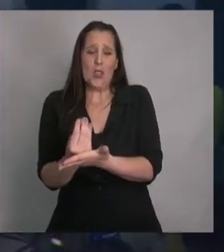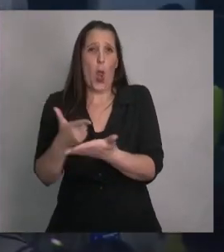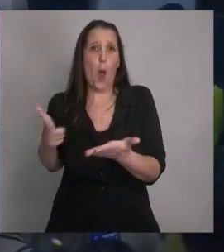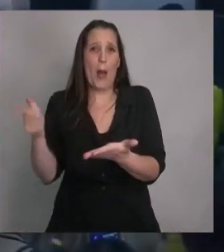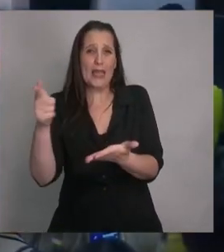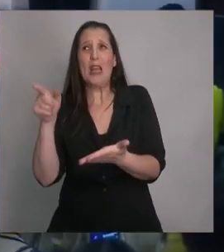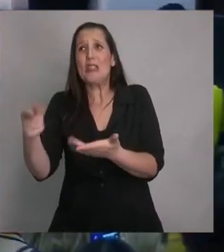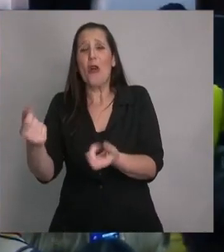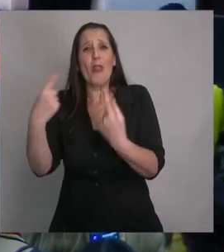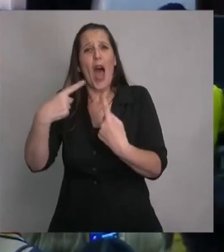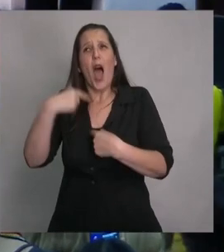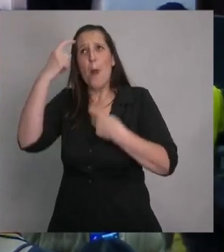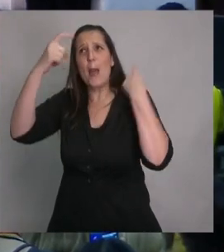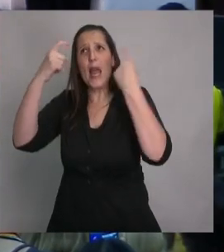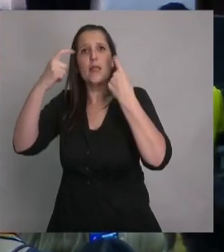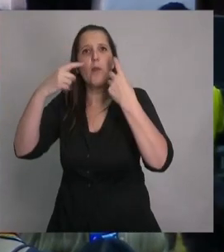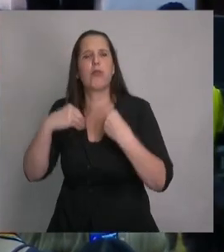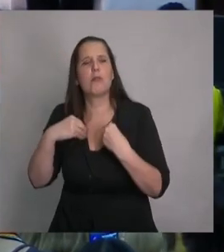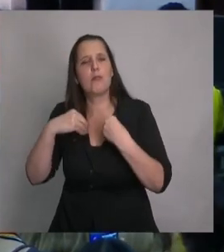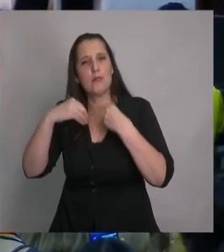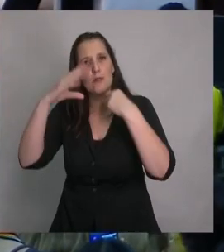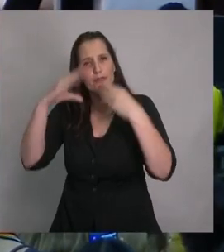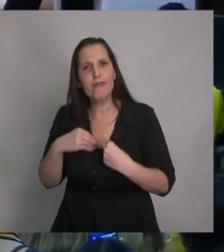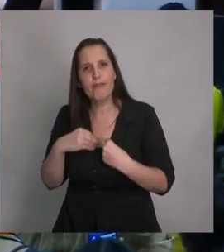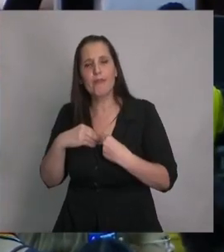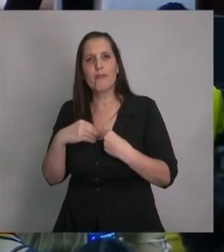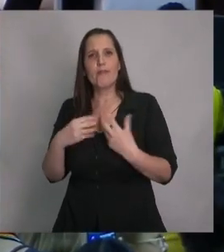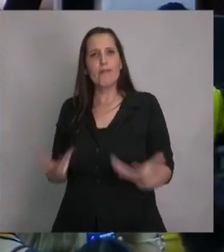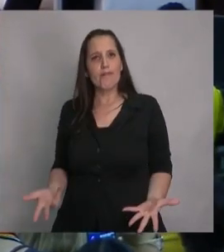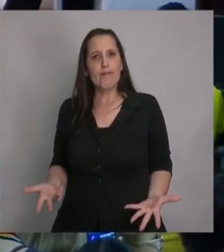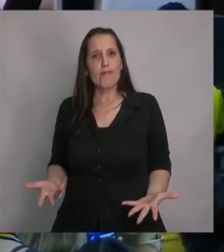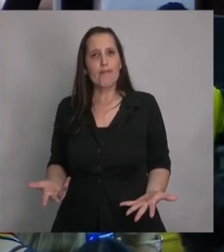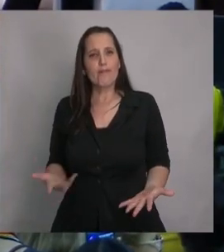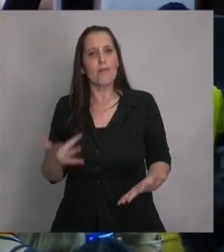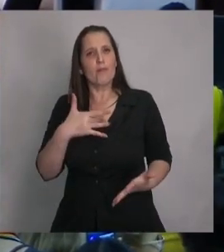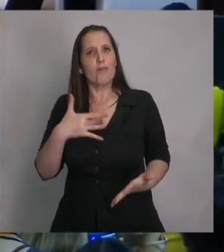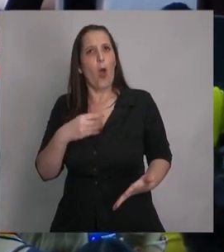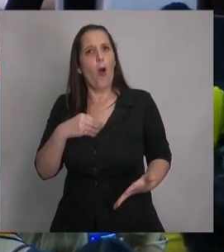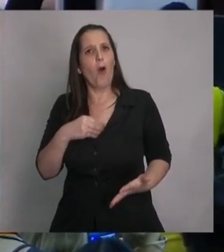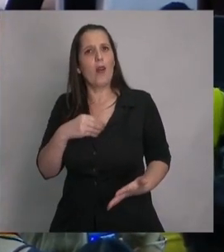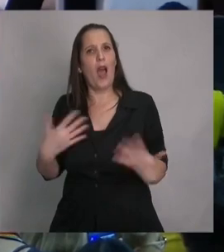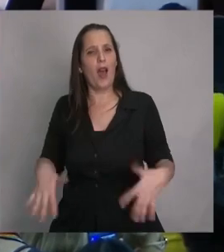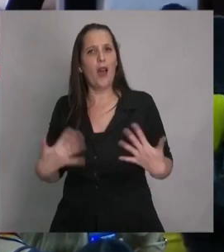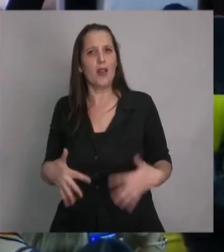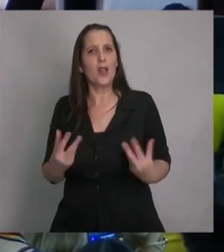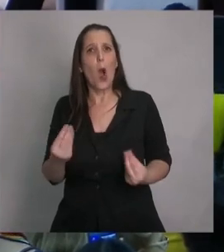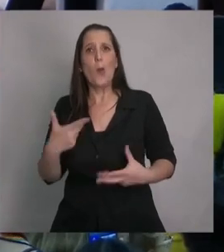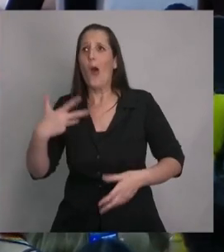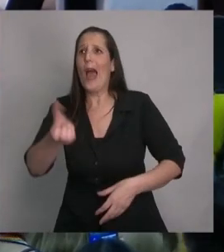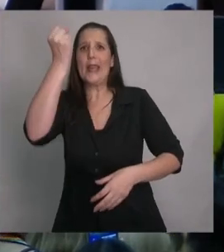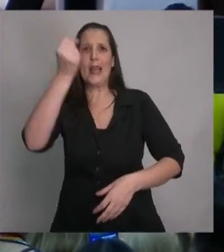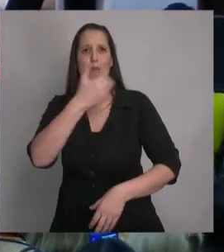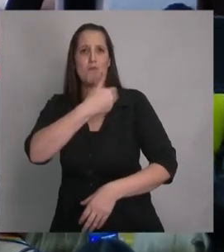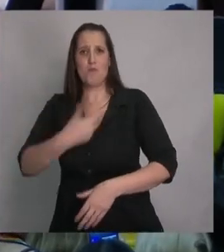sociedad colombiana toca esperanzada la posibilidad de ganar el poder.